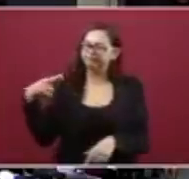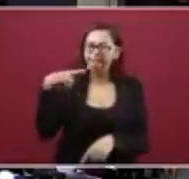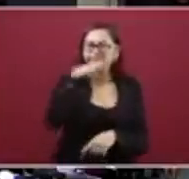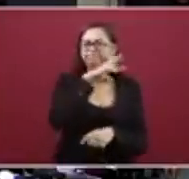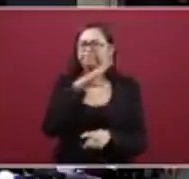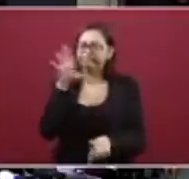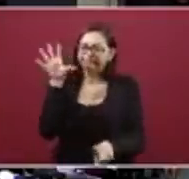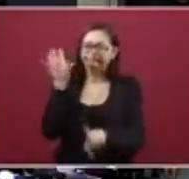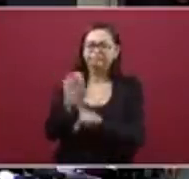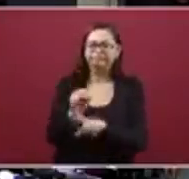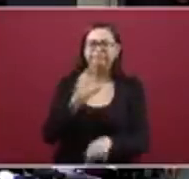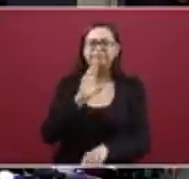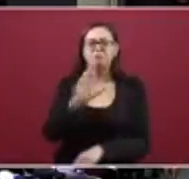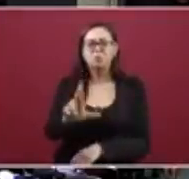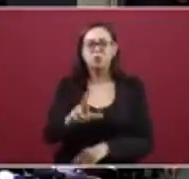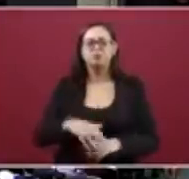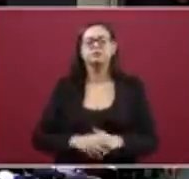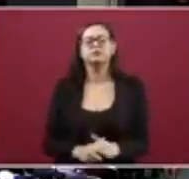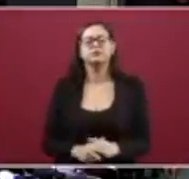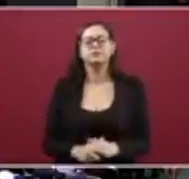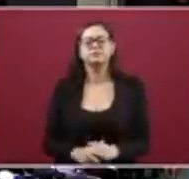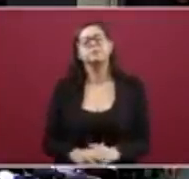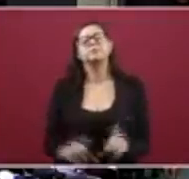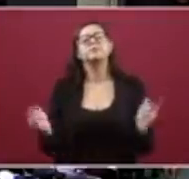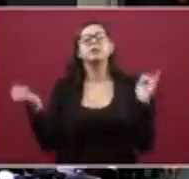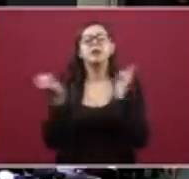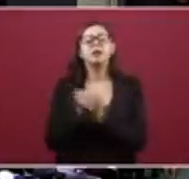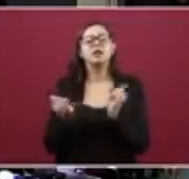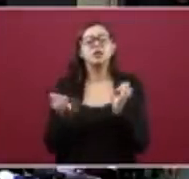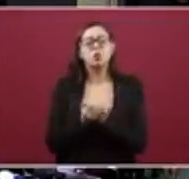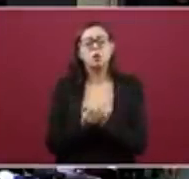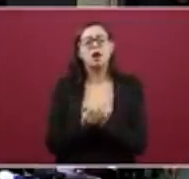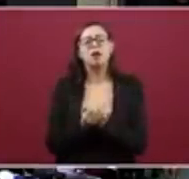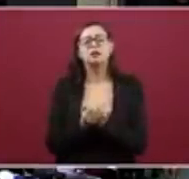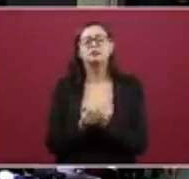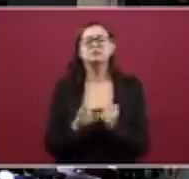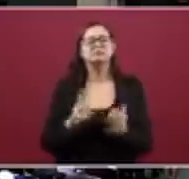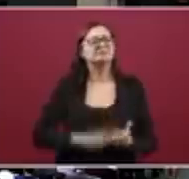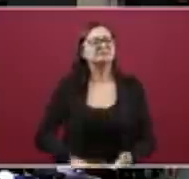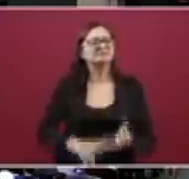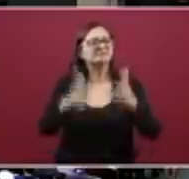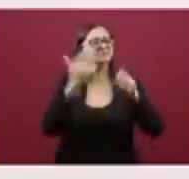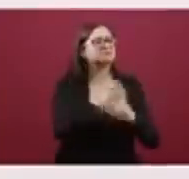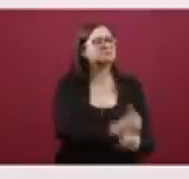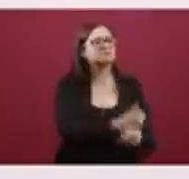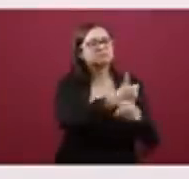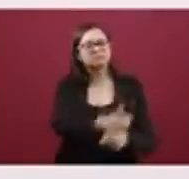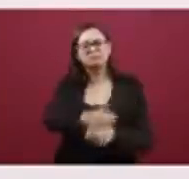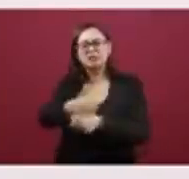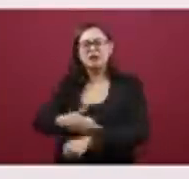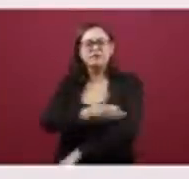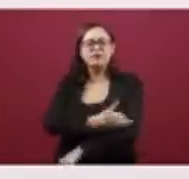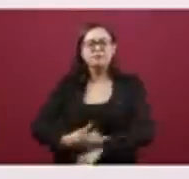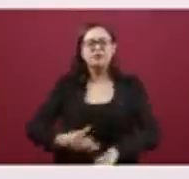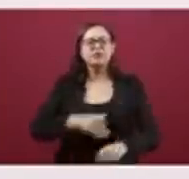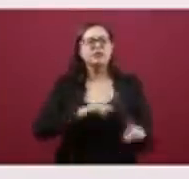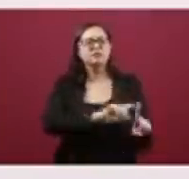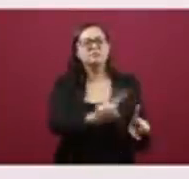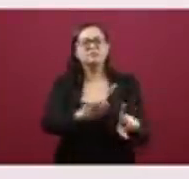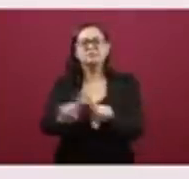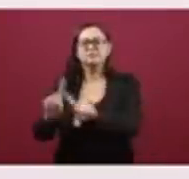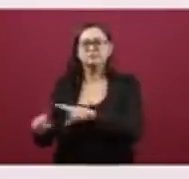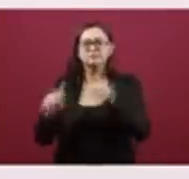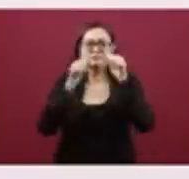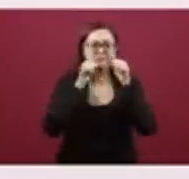también seguimos atendiendo a familiares de víctimas de la violencia estamos protegiendo a